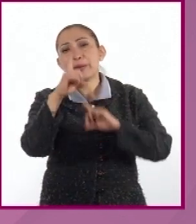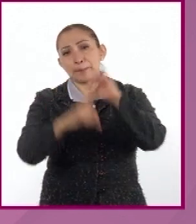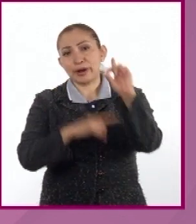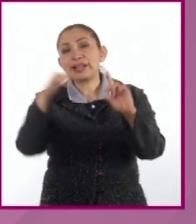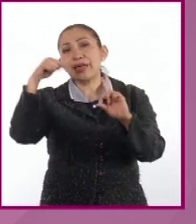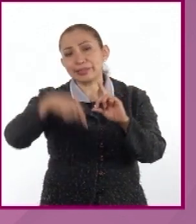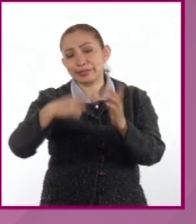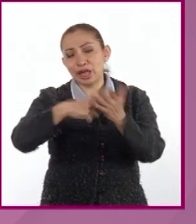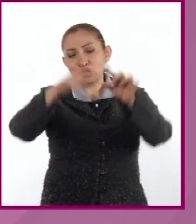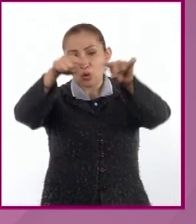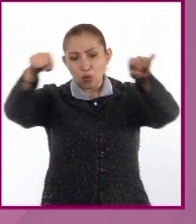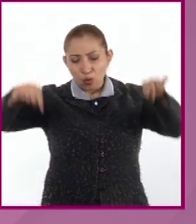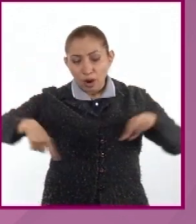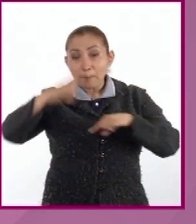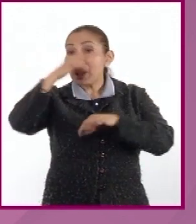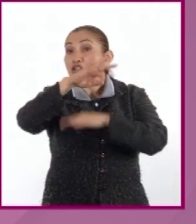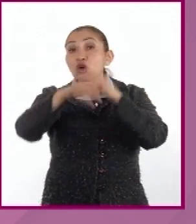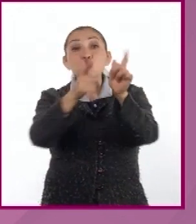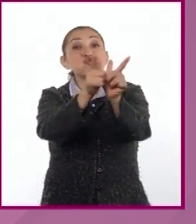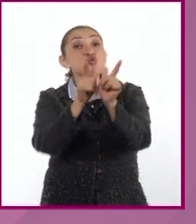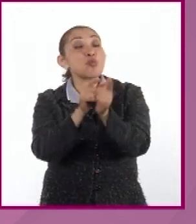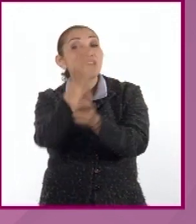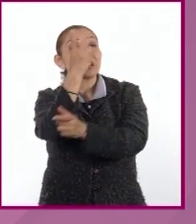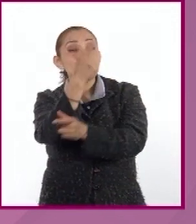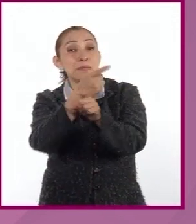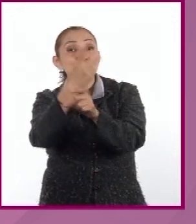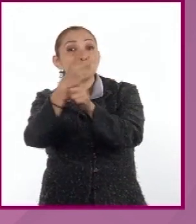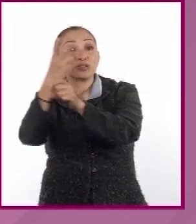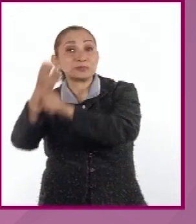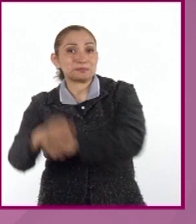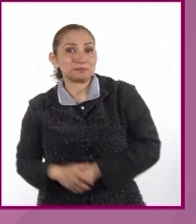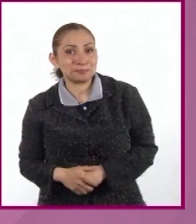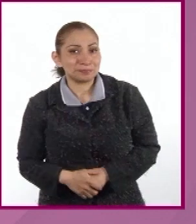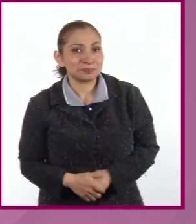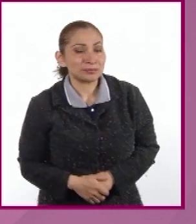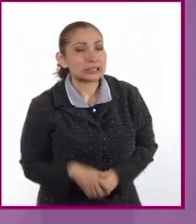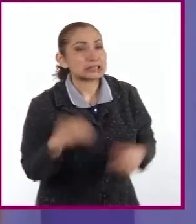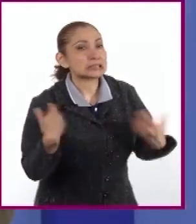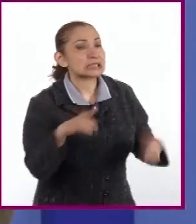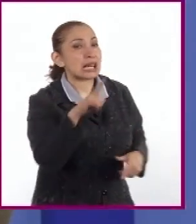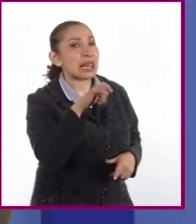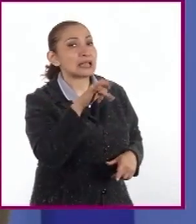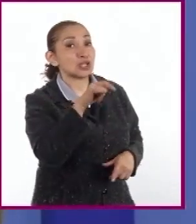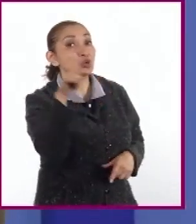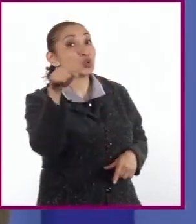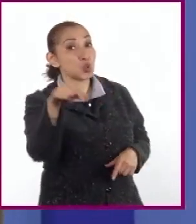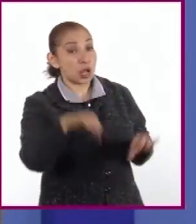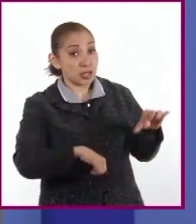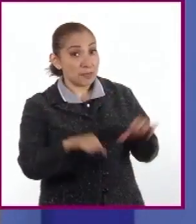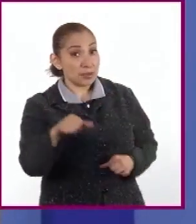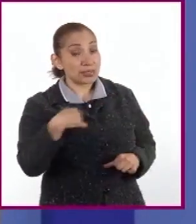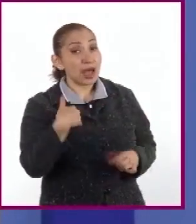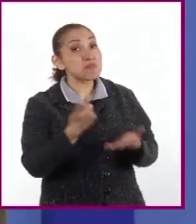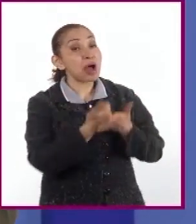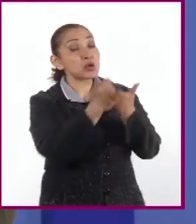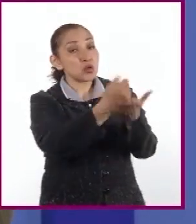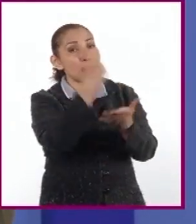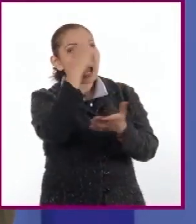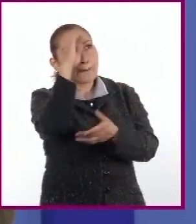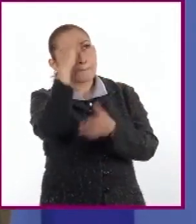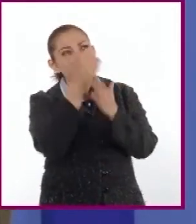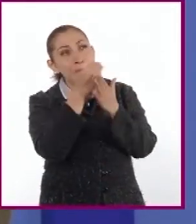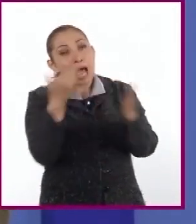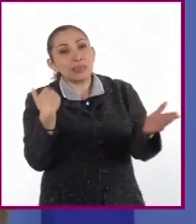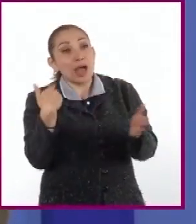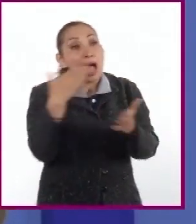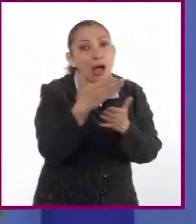la cancha para todos los grupos de los 3 grados. Leslie, tu ejercicio es muy útil para reflexionar antes de actuar